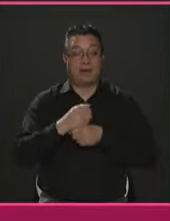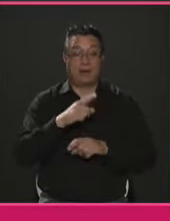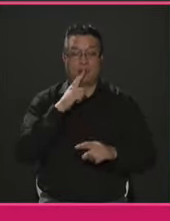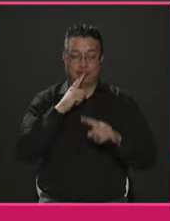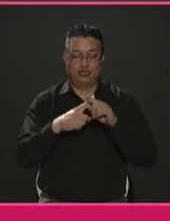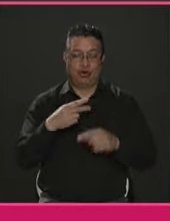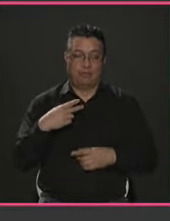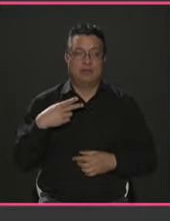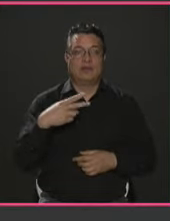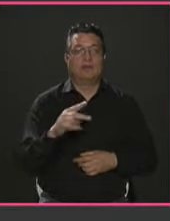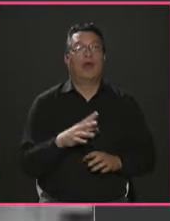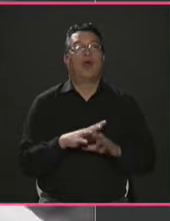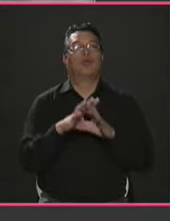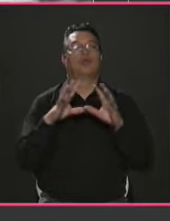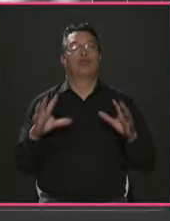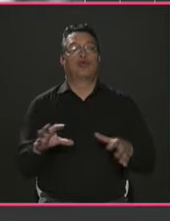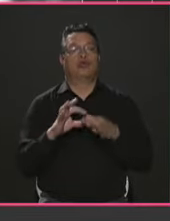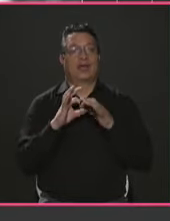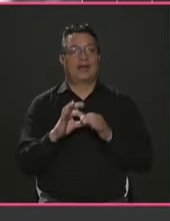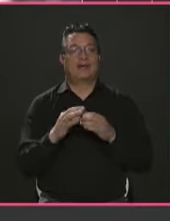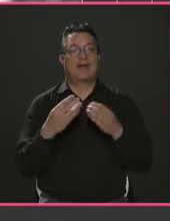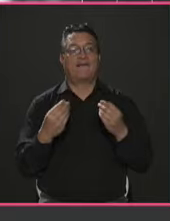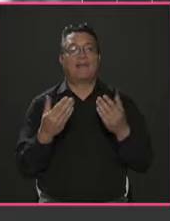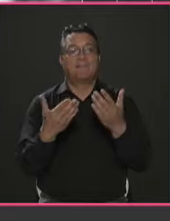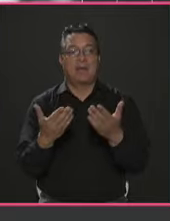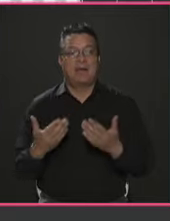nombre Muchas gracias muy